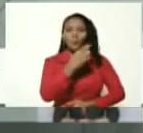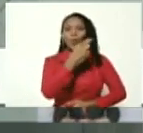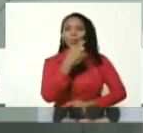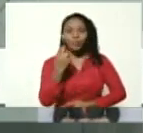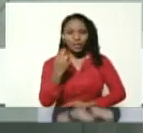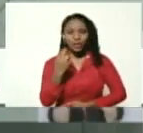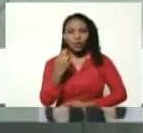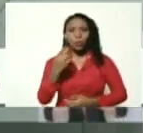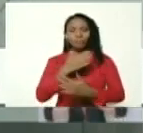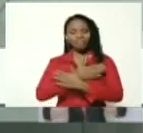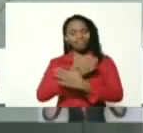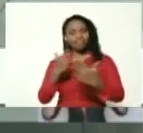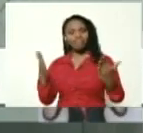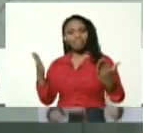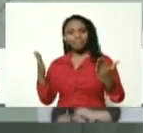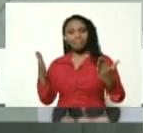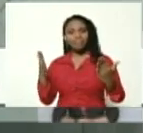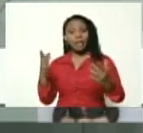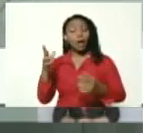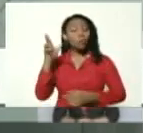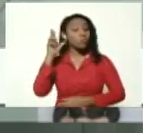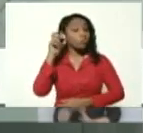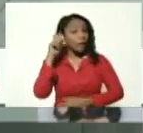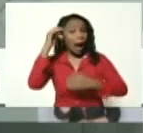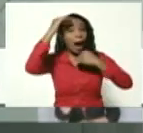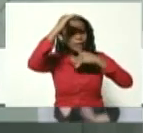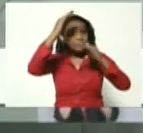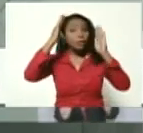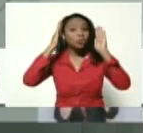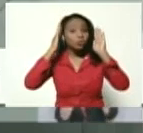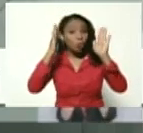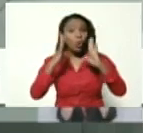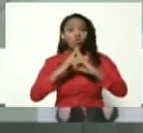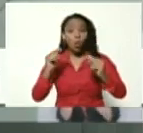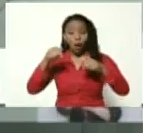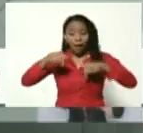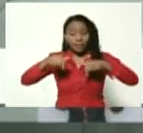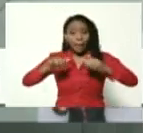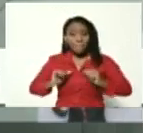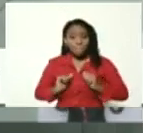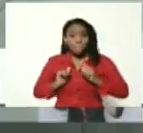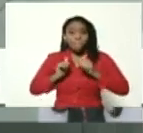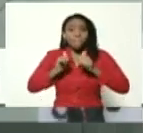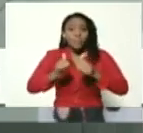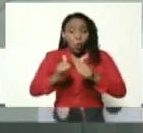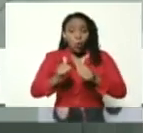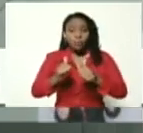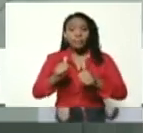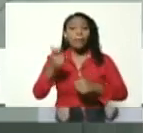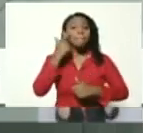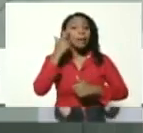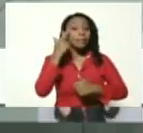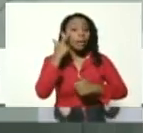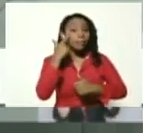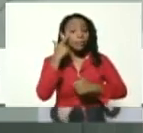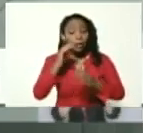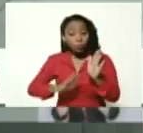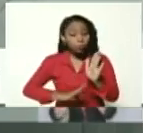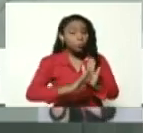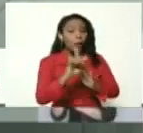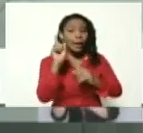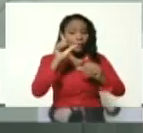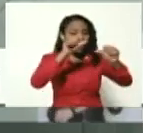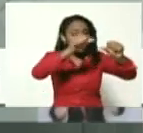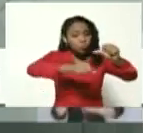mi disposición a escuchar, atender todo lo que de aquí surja y estar pendiente del desarrollo de esta auditoría,